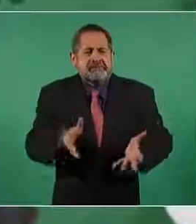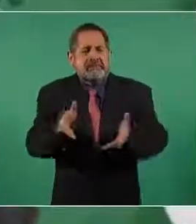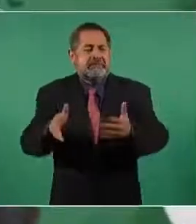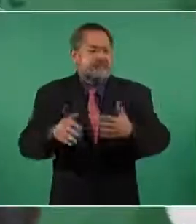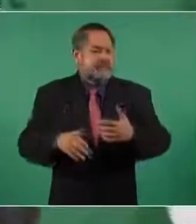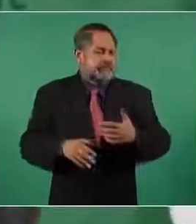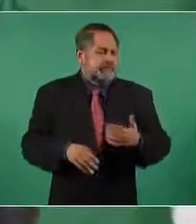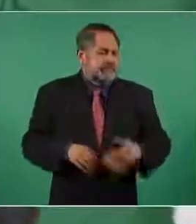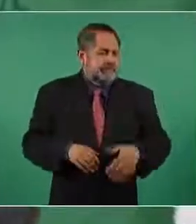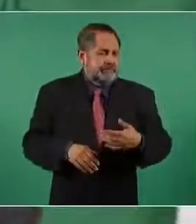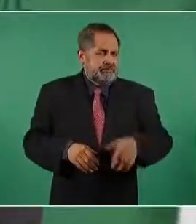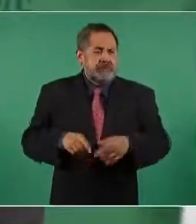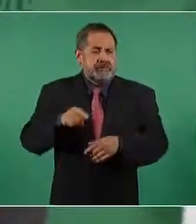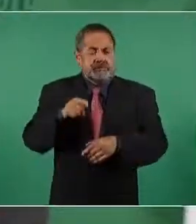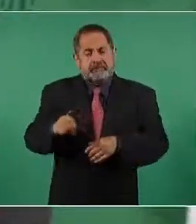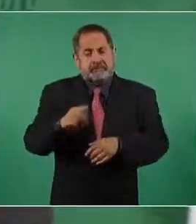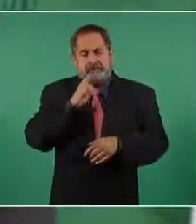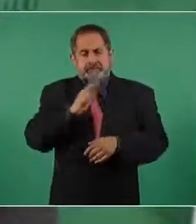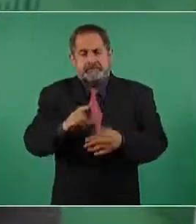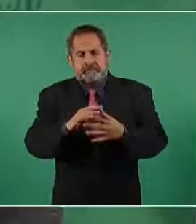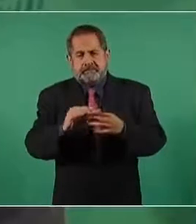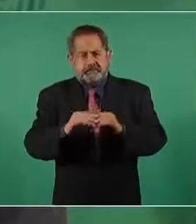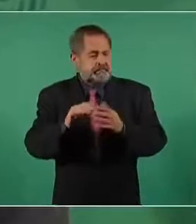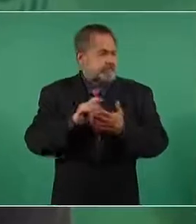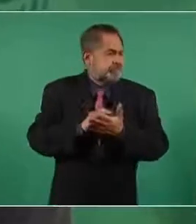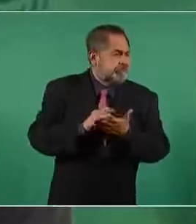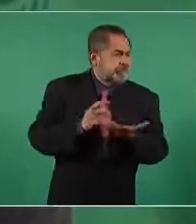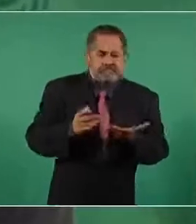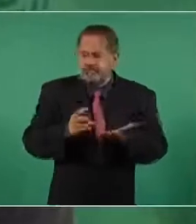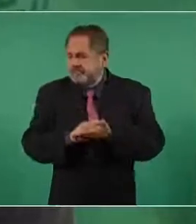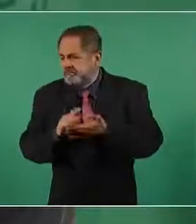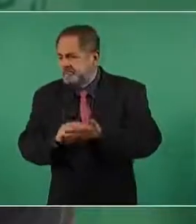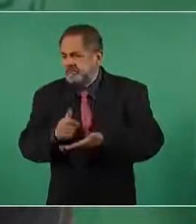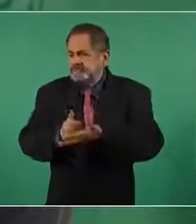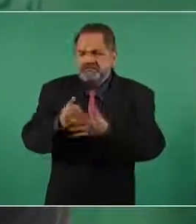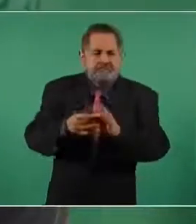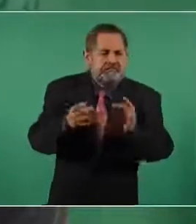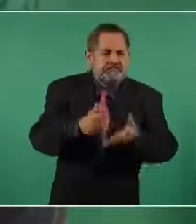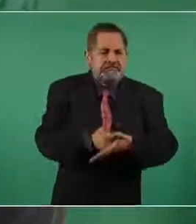el reporte sobre lo sucedido.